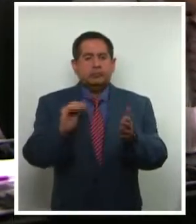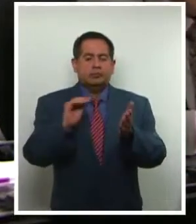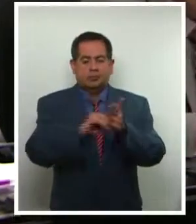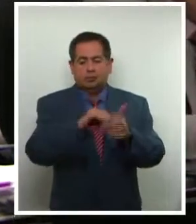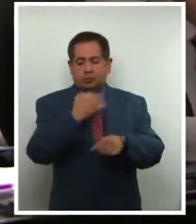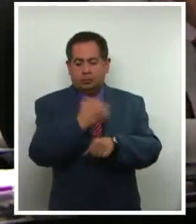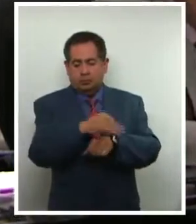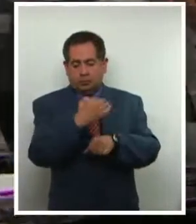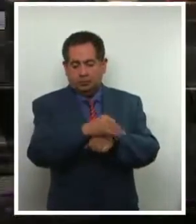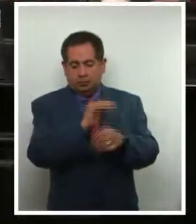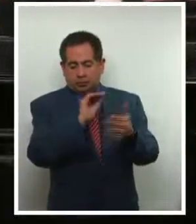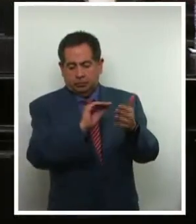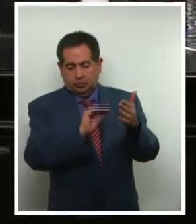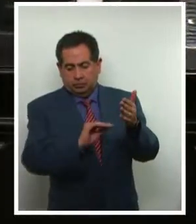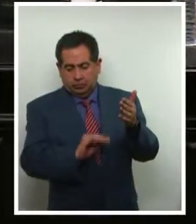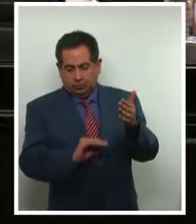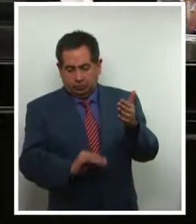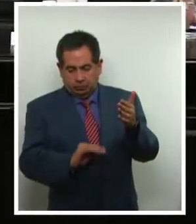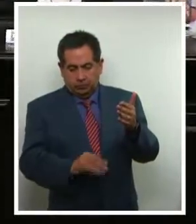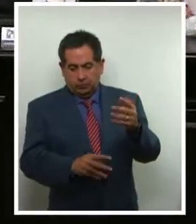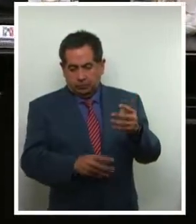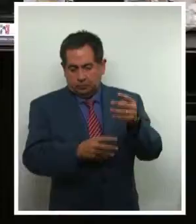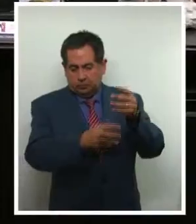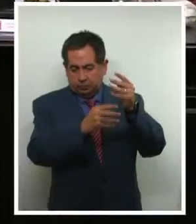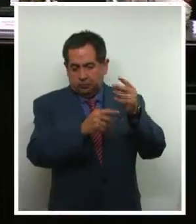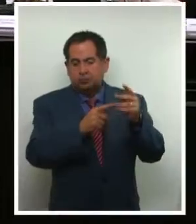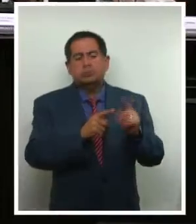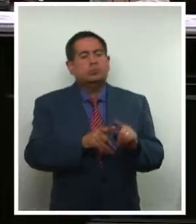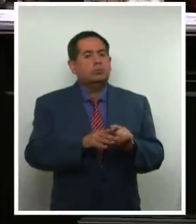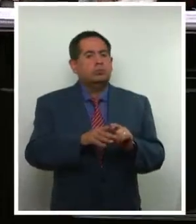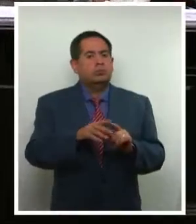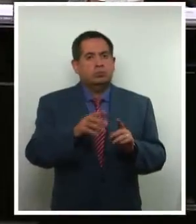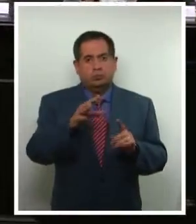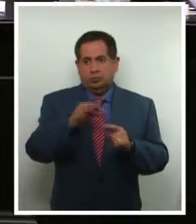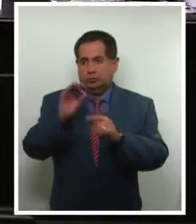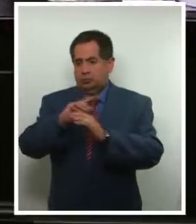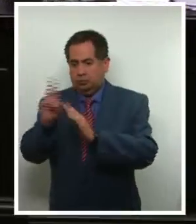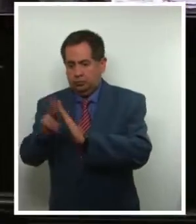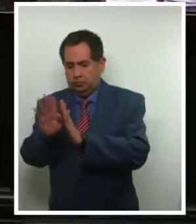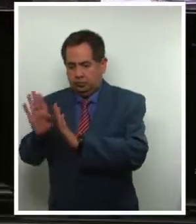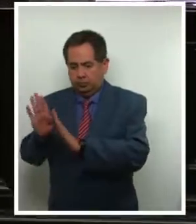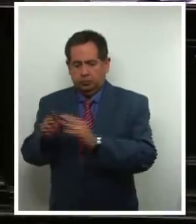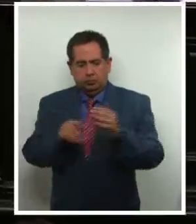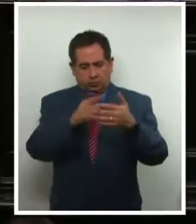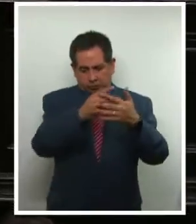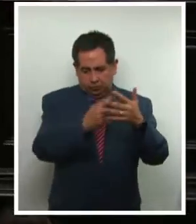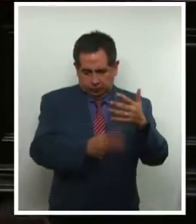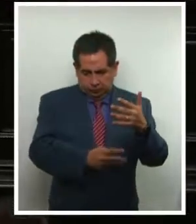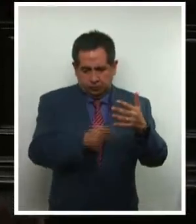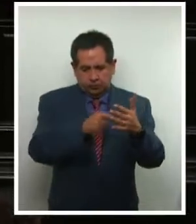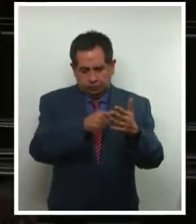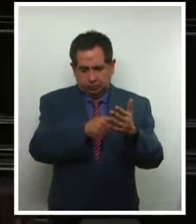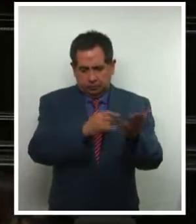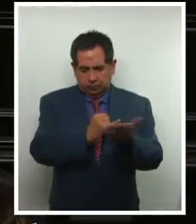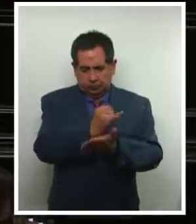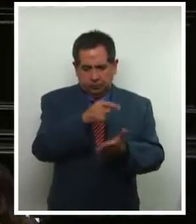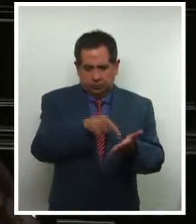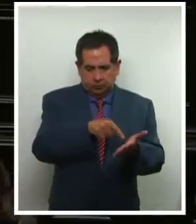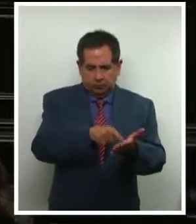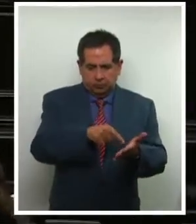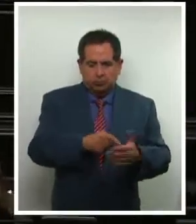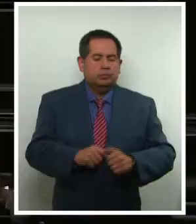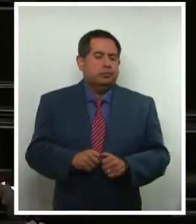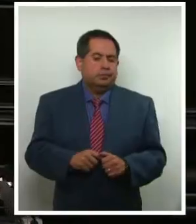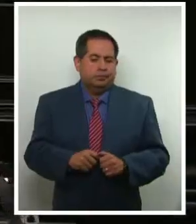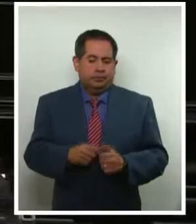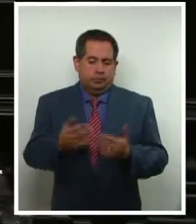transitorios en lo general y en lo particular con los no reservados. Referente a esto, pues bueno, le comento que esta